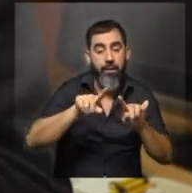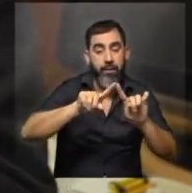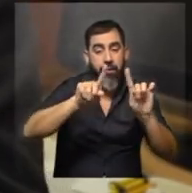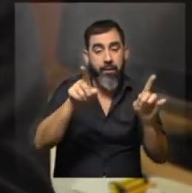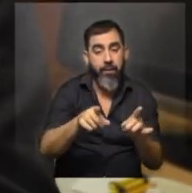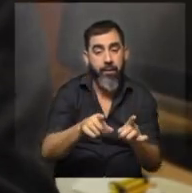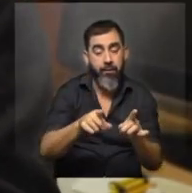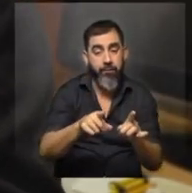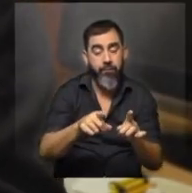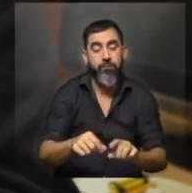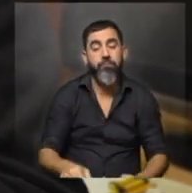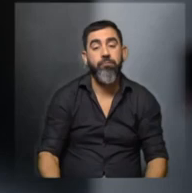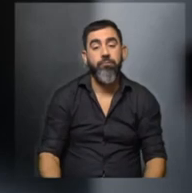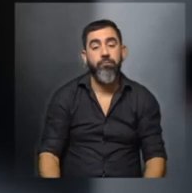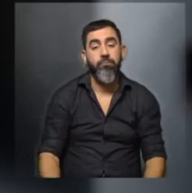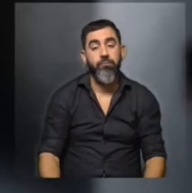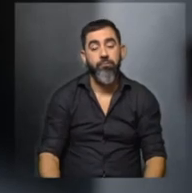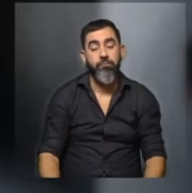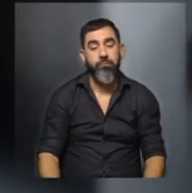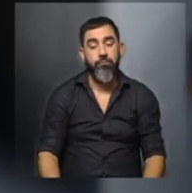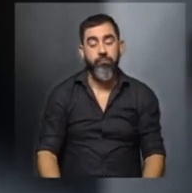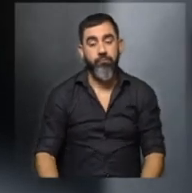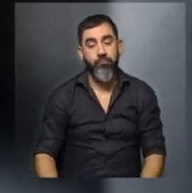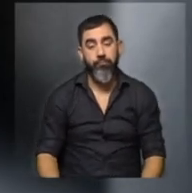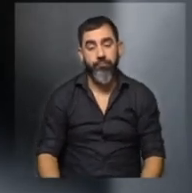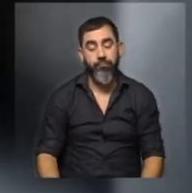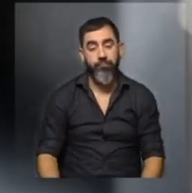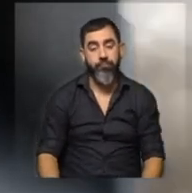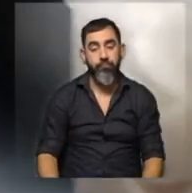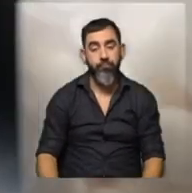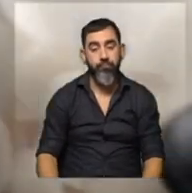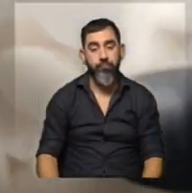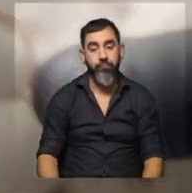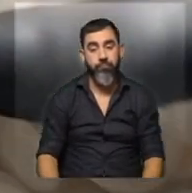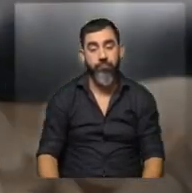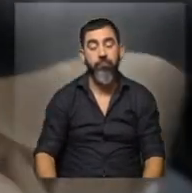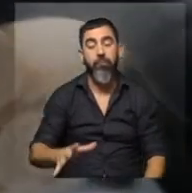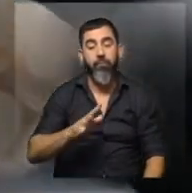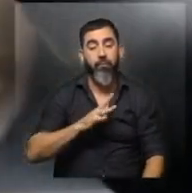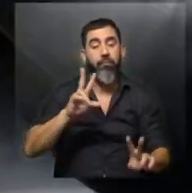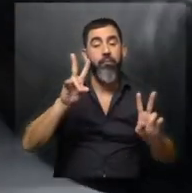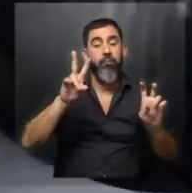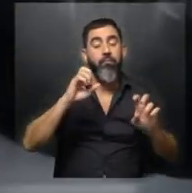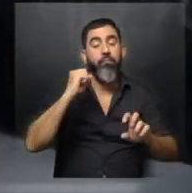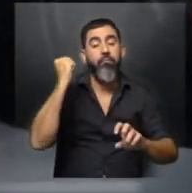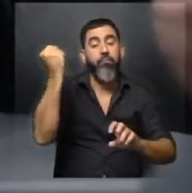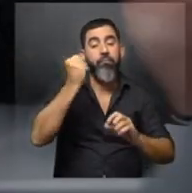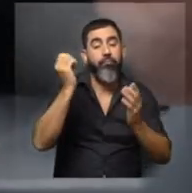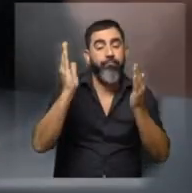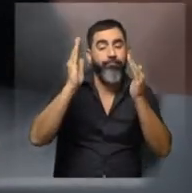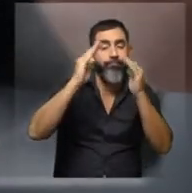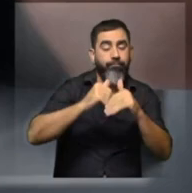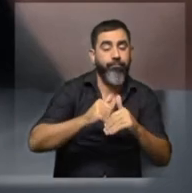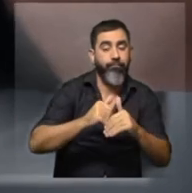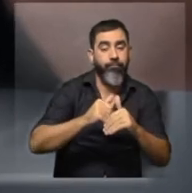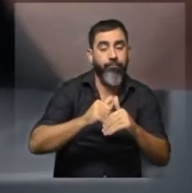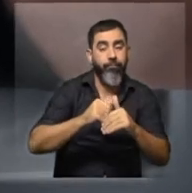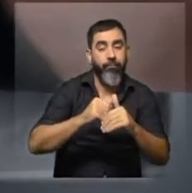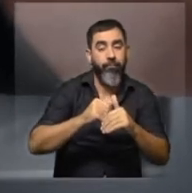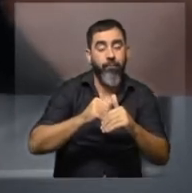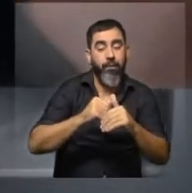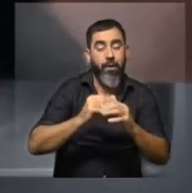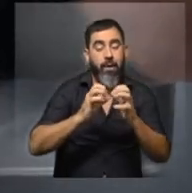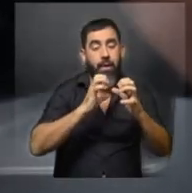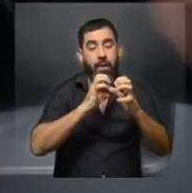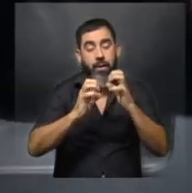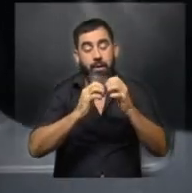llamamos un cuanto de energía. En este caso hay un impedimento fundamental que impide que estos cuantos de energía,